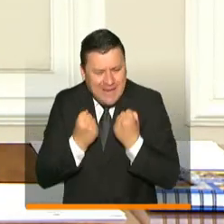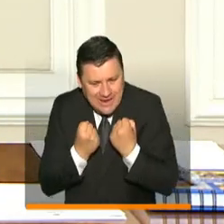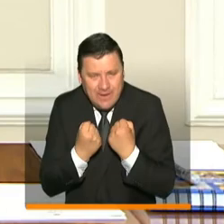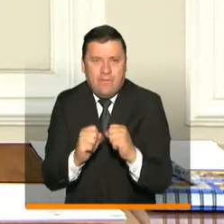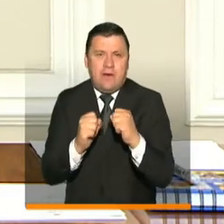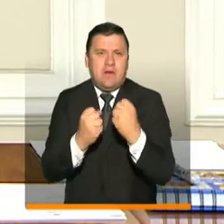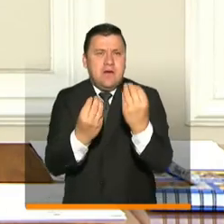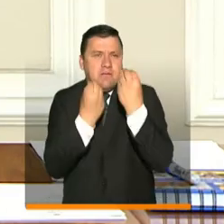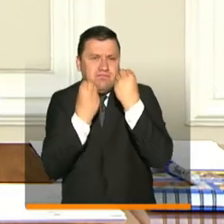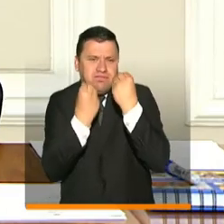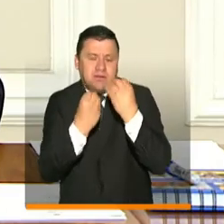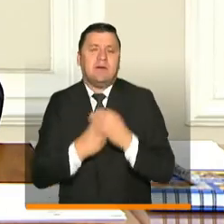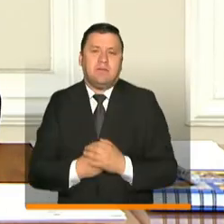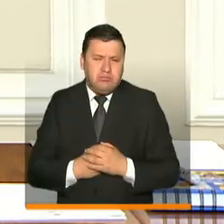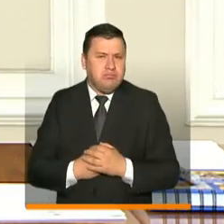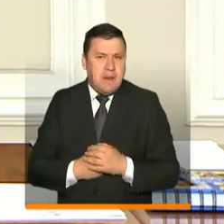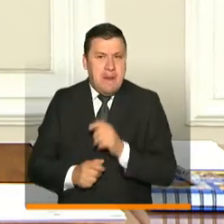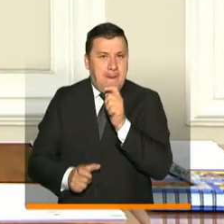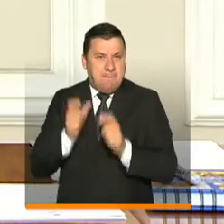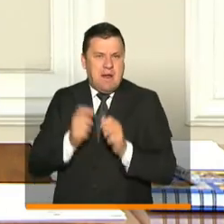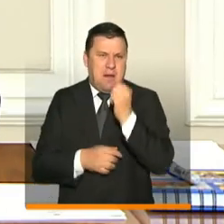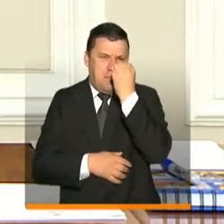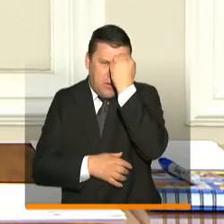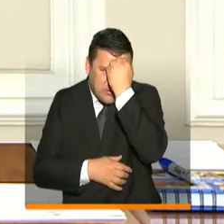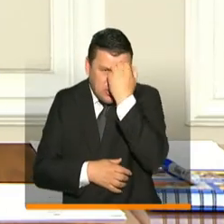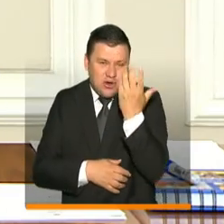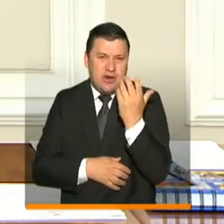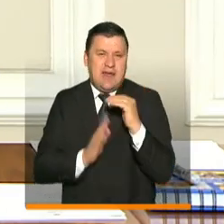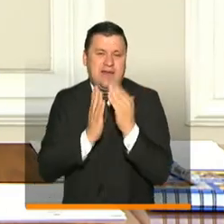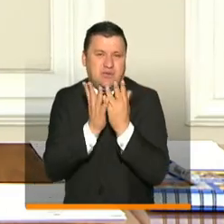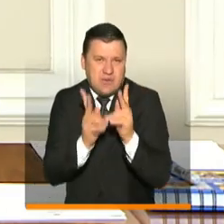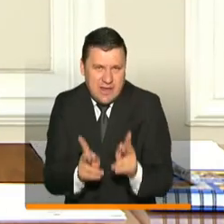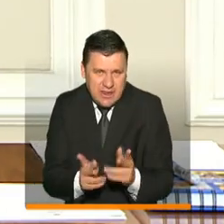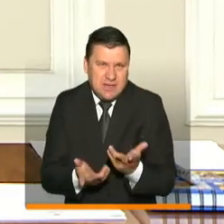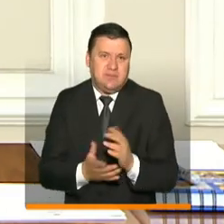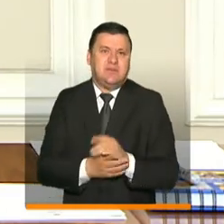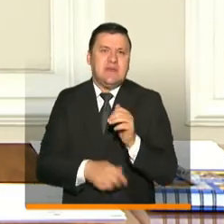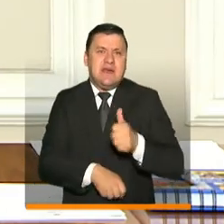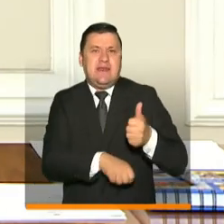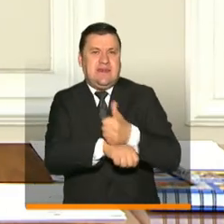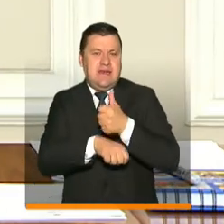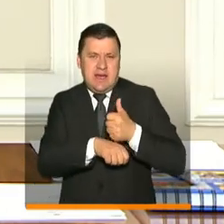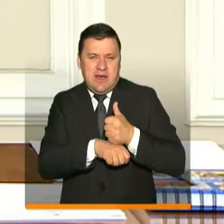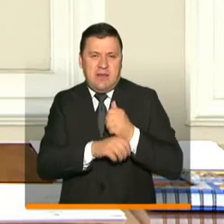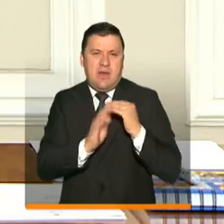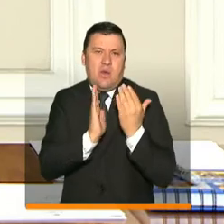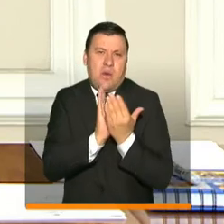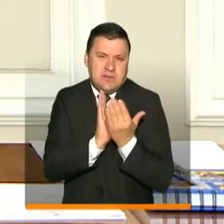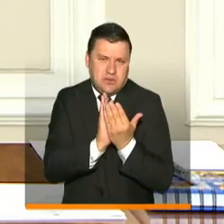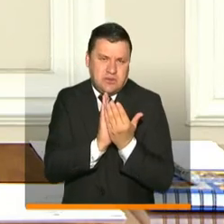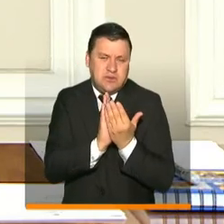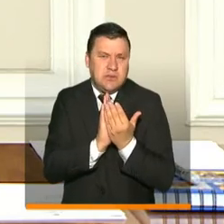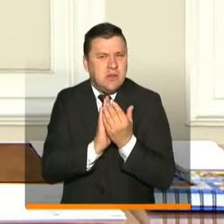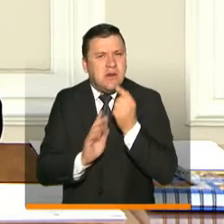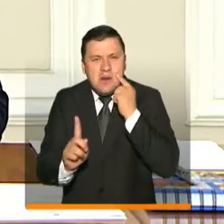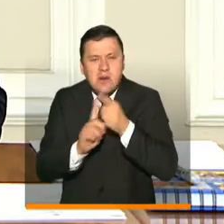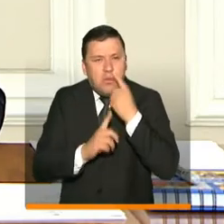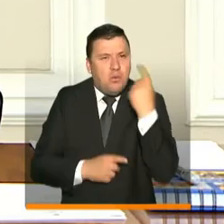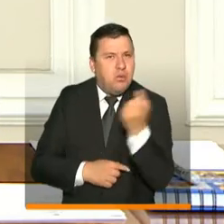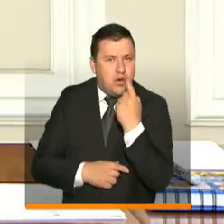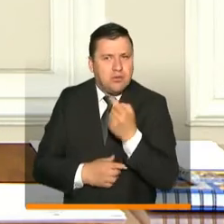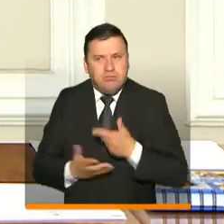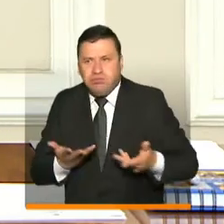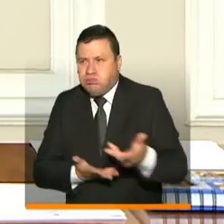esfuerzos pedagógicos para personal docente, para estudiantes, para directivos del sistema educativo, y lo que busca es